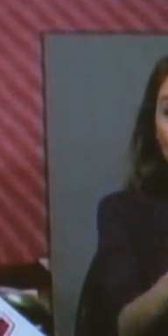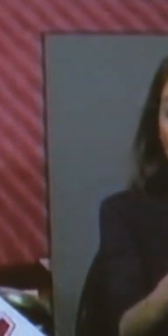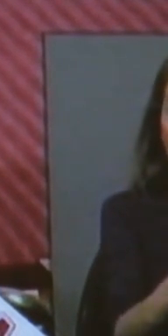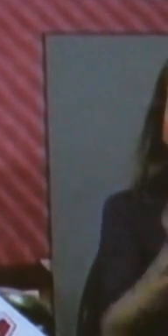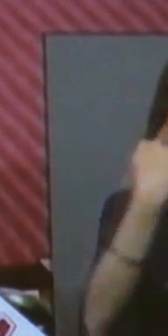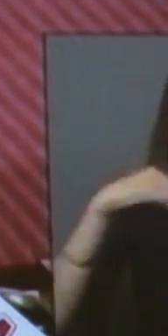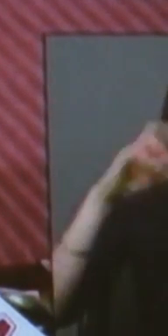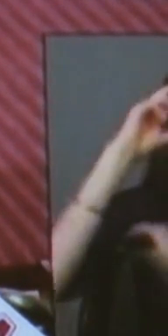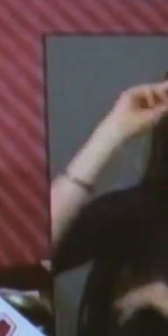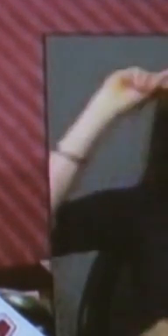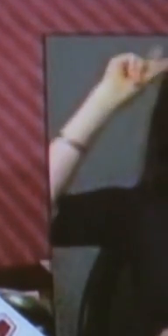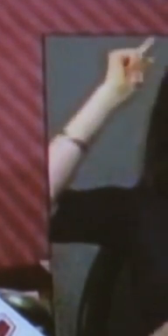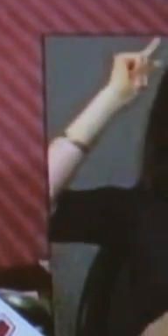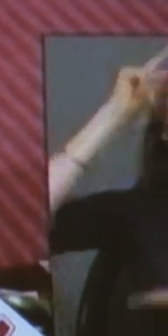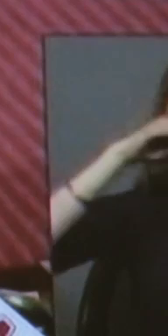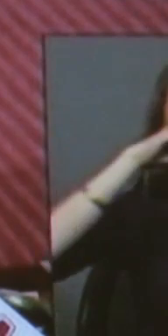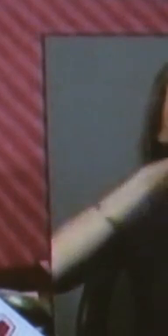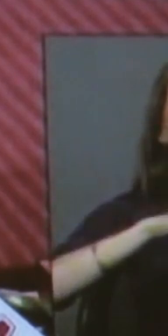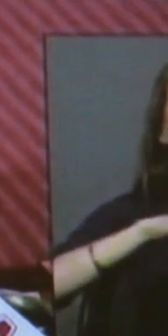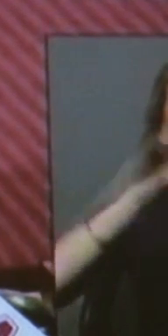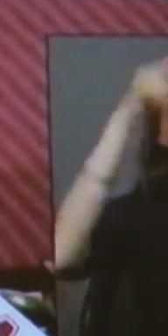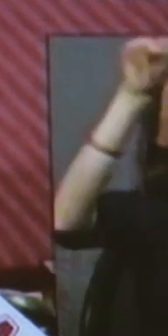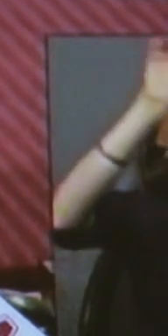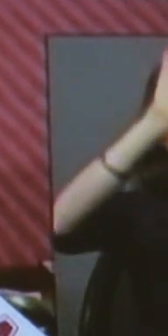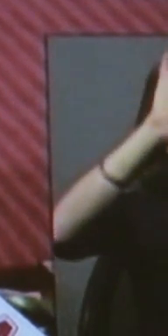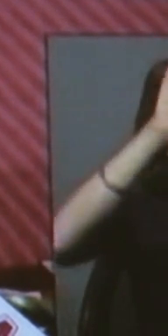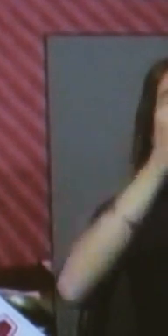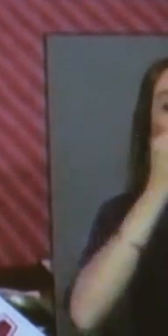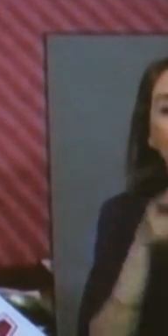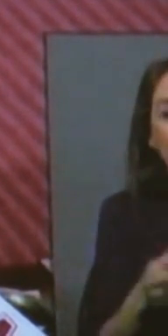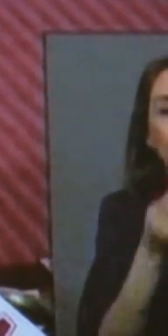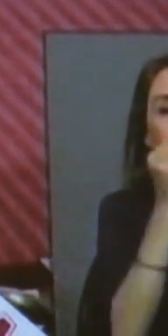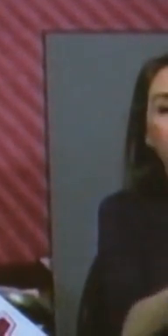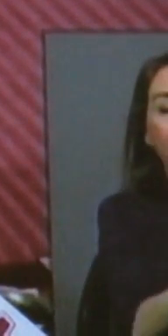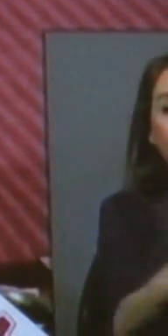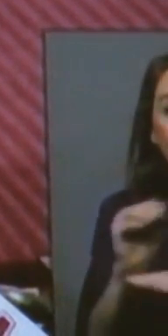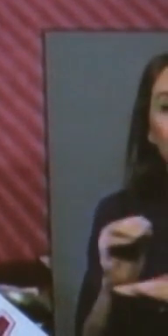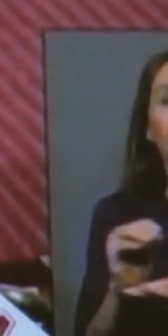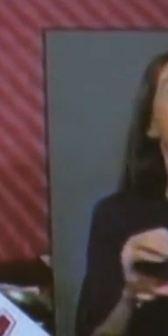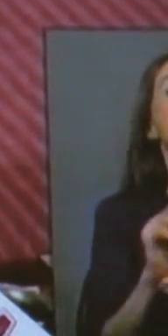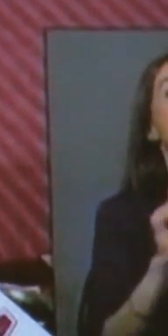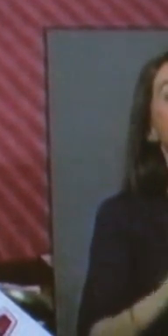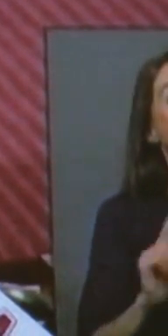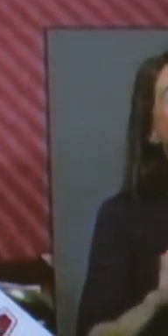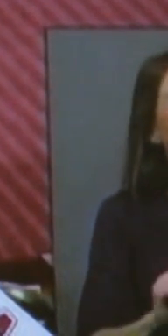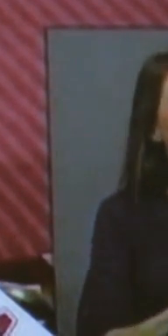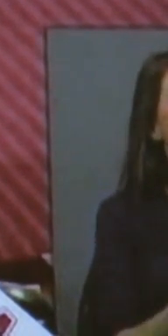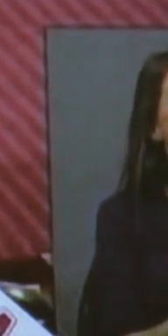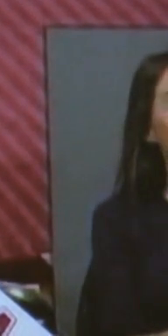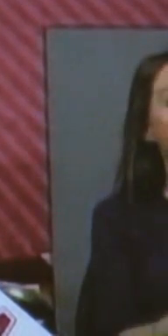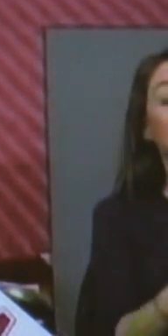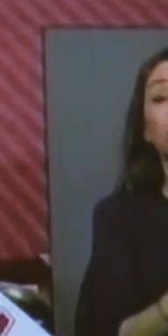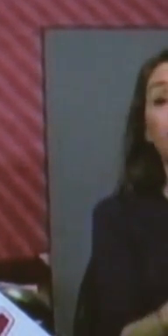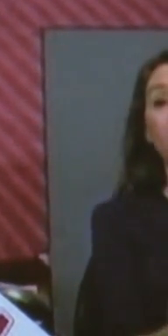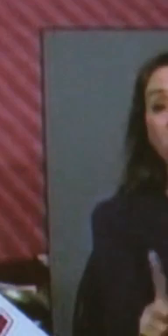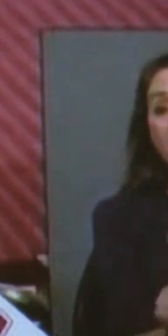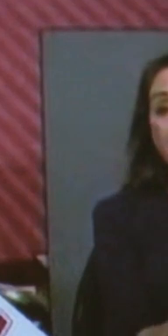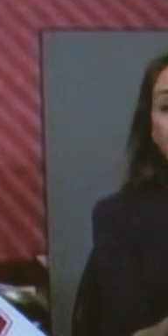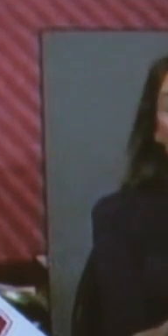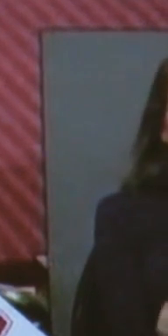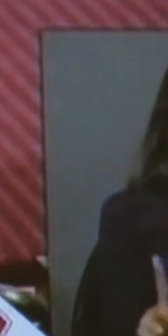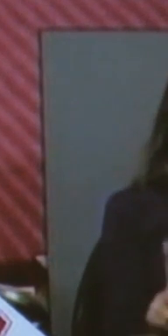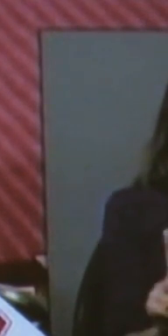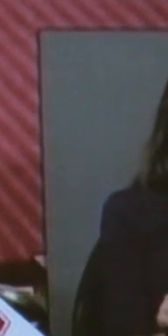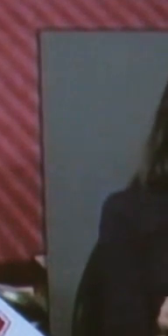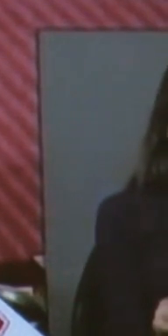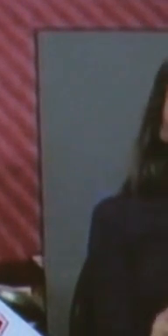originalmente concebido como un programa estatal de alimentación, ejecutado directamente por funcionarios de la JUNAEB. Y el hecho